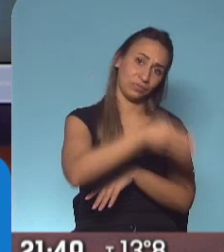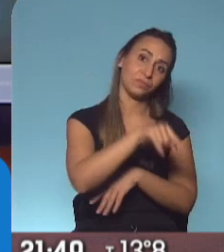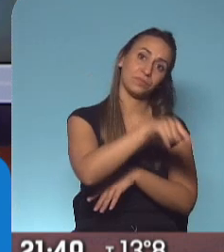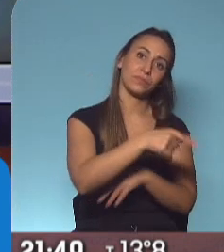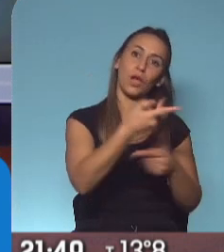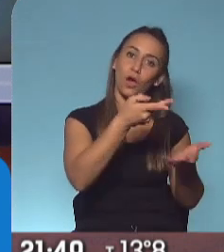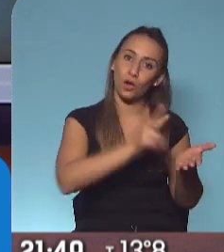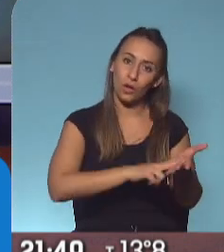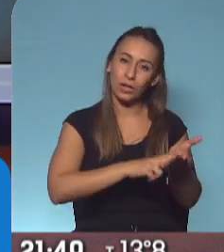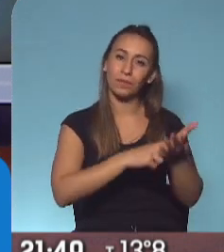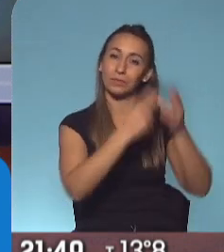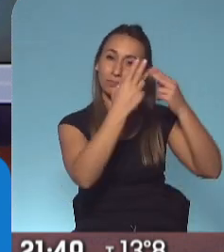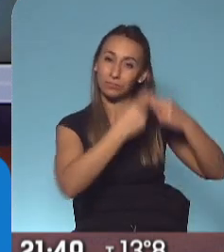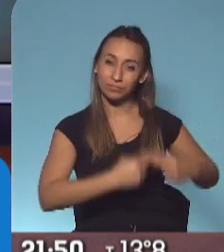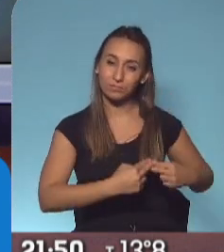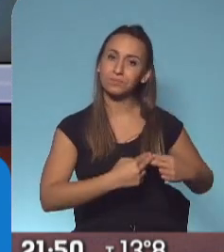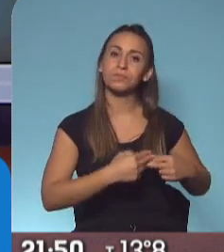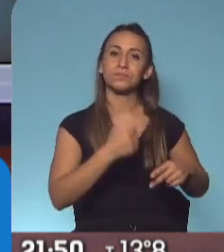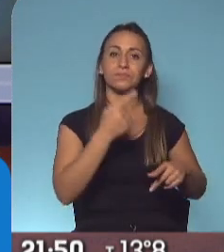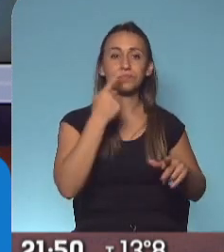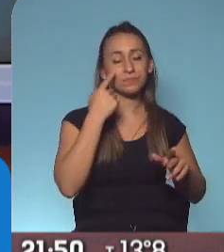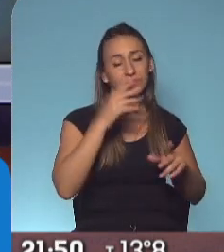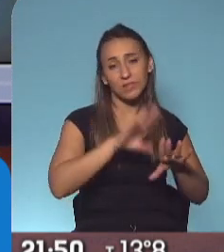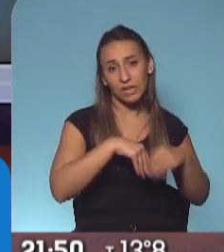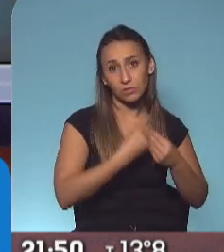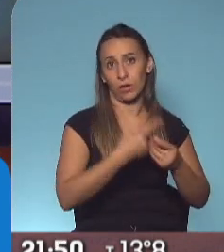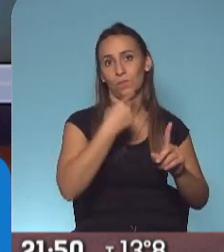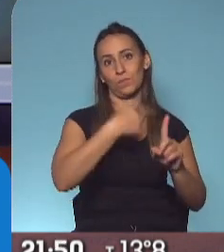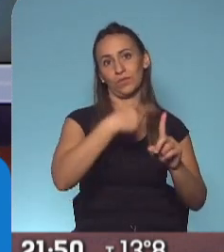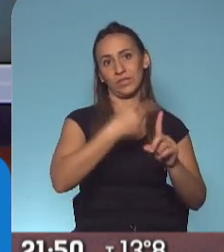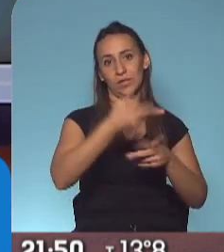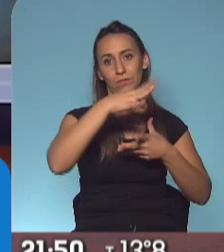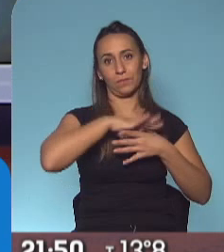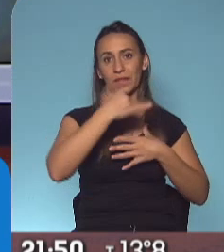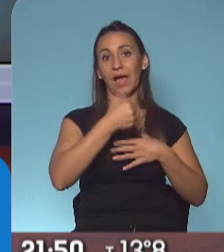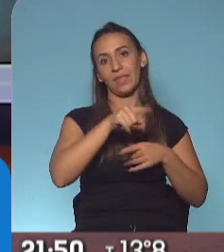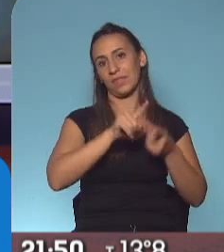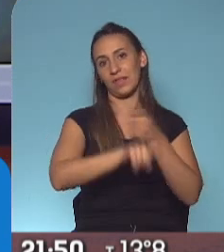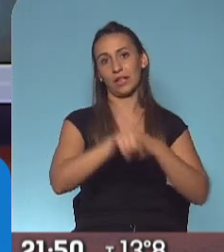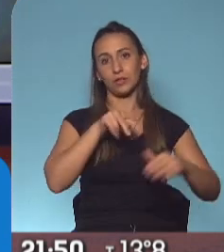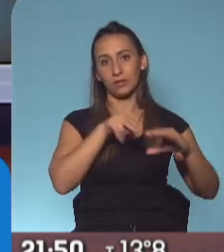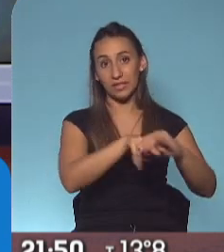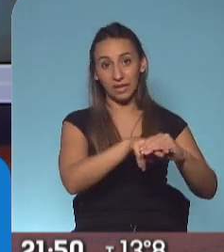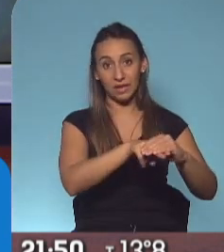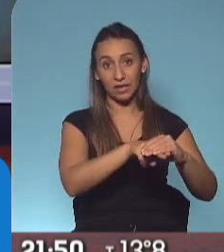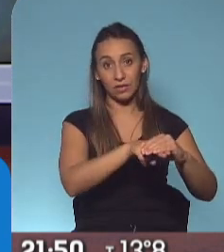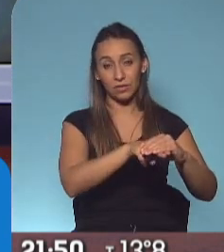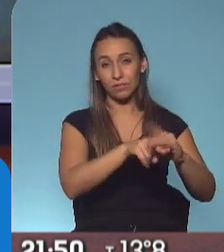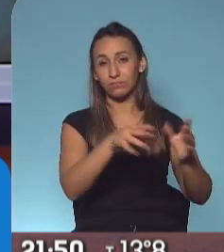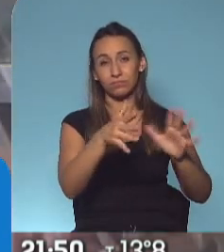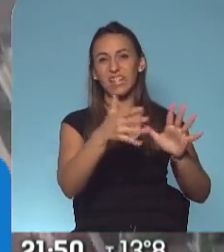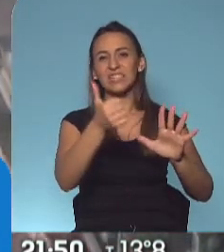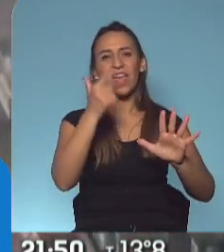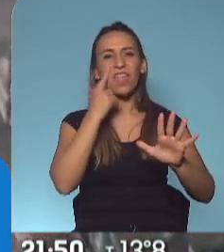prueba y ya di positivo el coronavirus y ya me internaron y estuvieron un poco más de